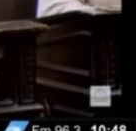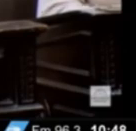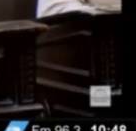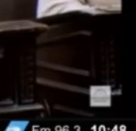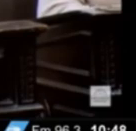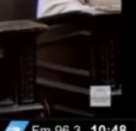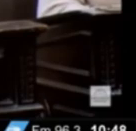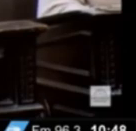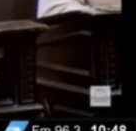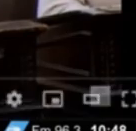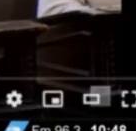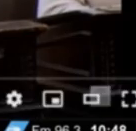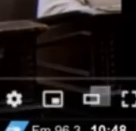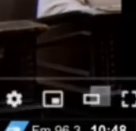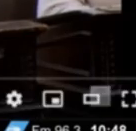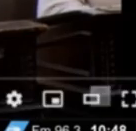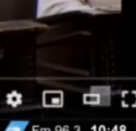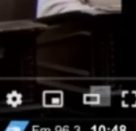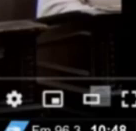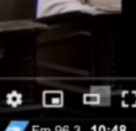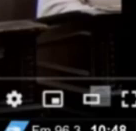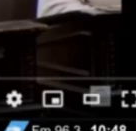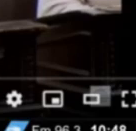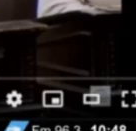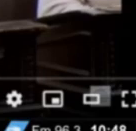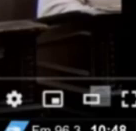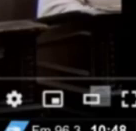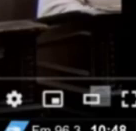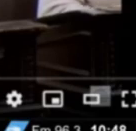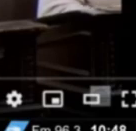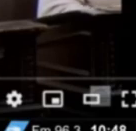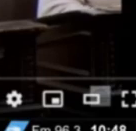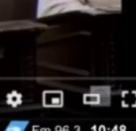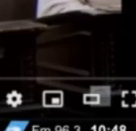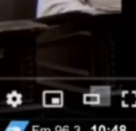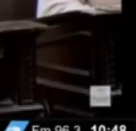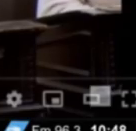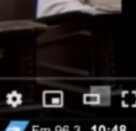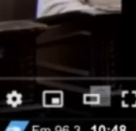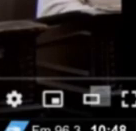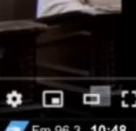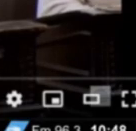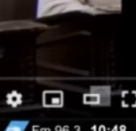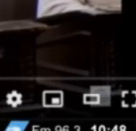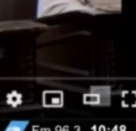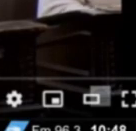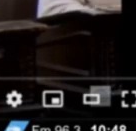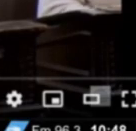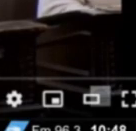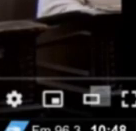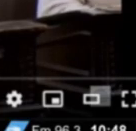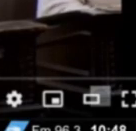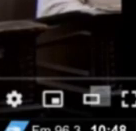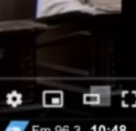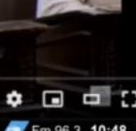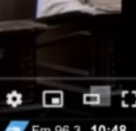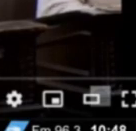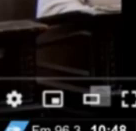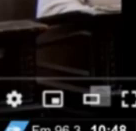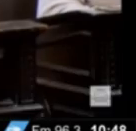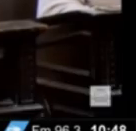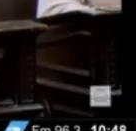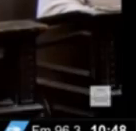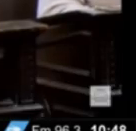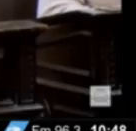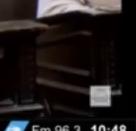fotografos como animales de circo y donde también una persona blanca no afrodescendiente en la mesa de cultura y religión se refirió a nosotros como personas